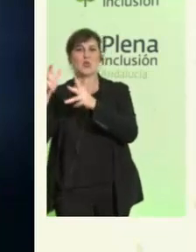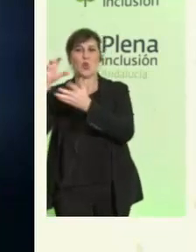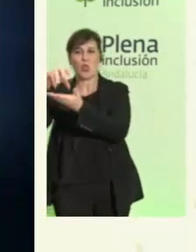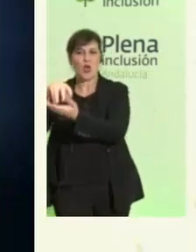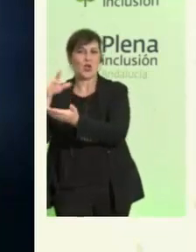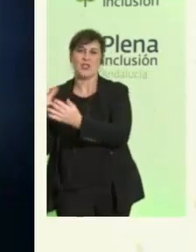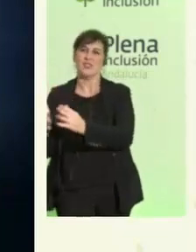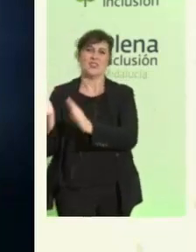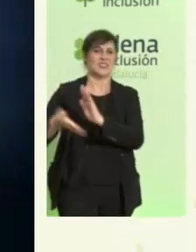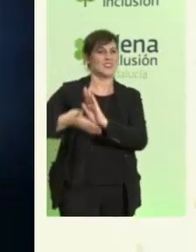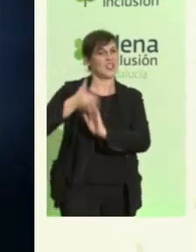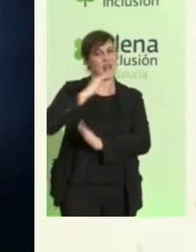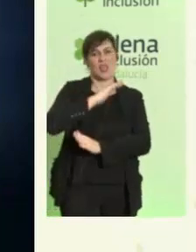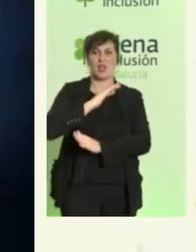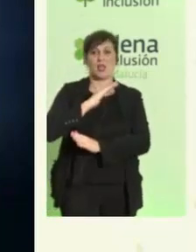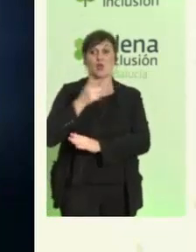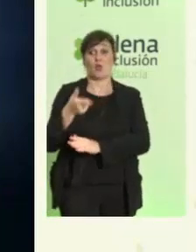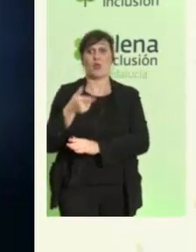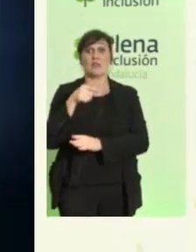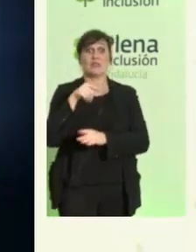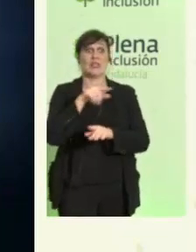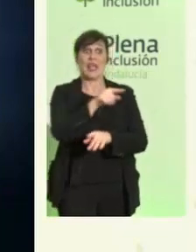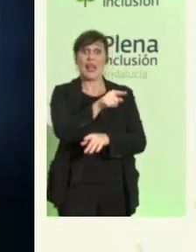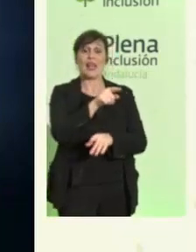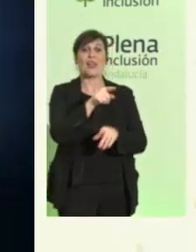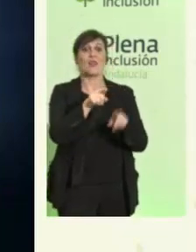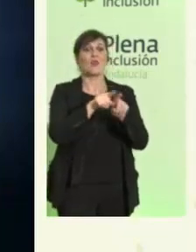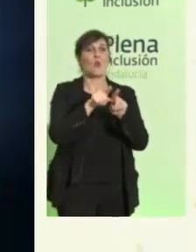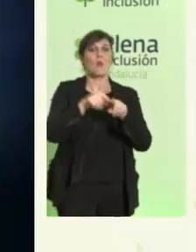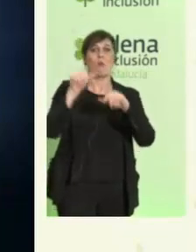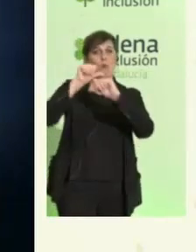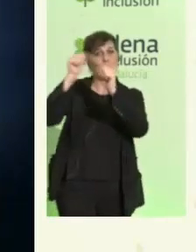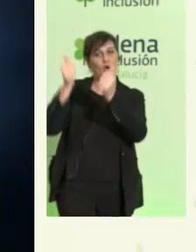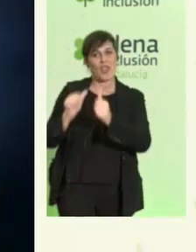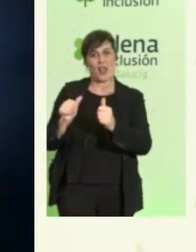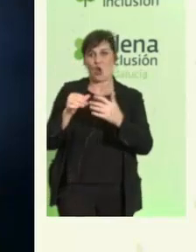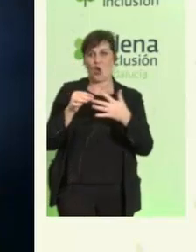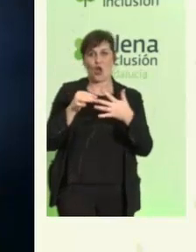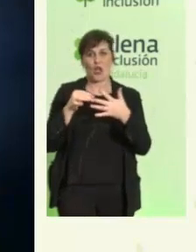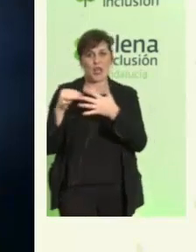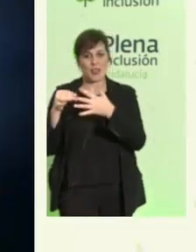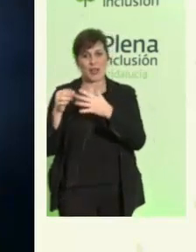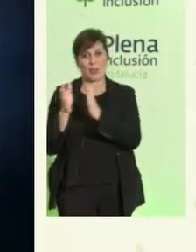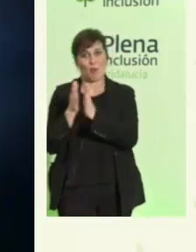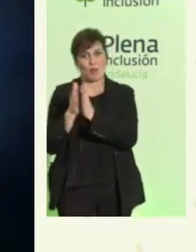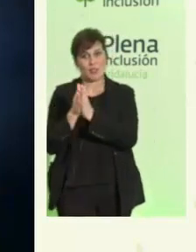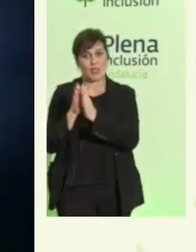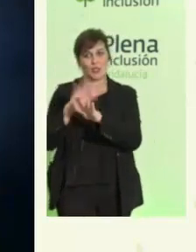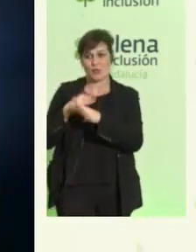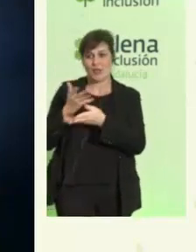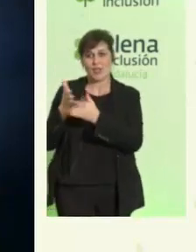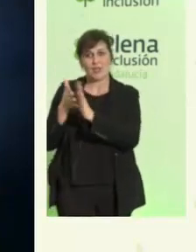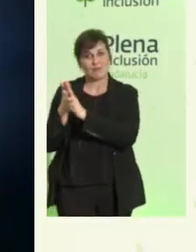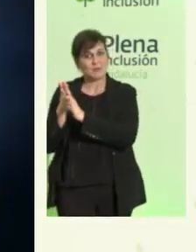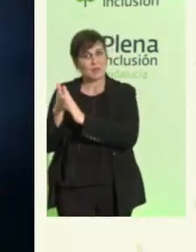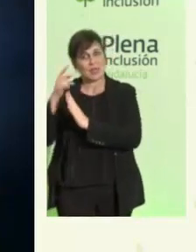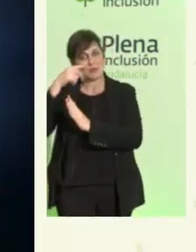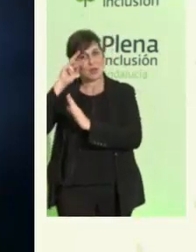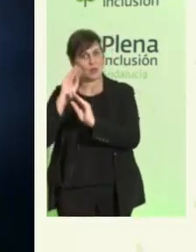Y entonces se convirtió en un mentor de compañeros, que es un trabajo